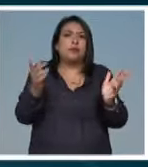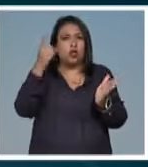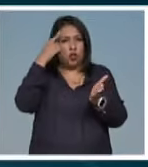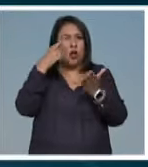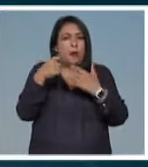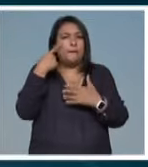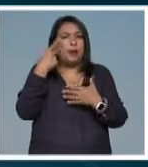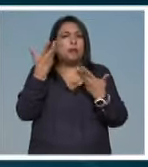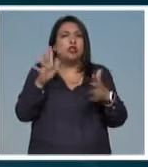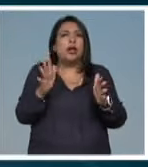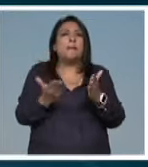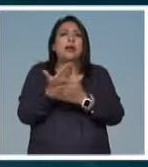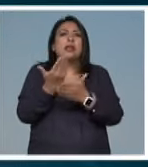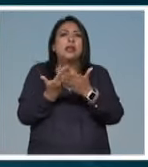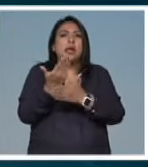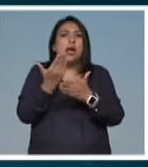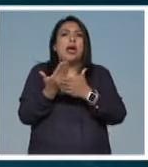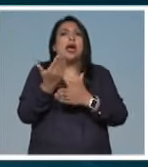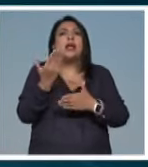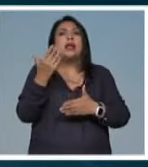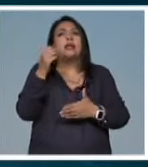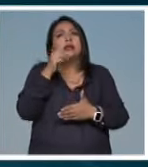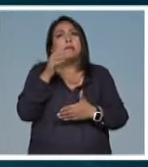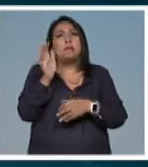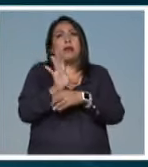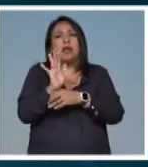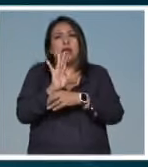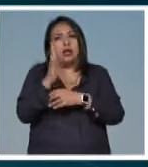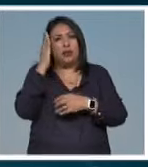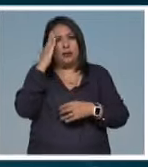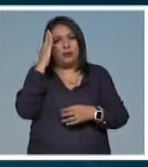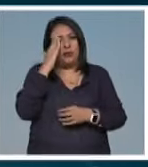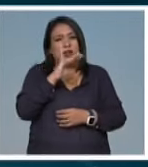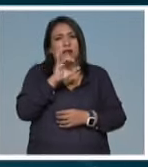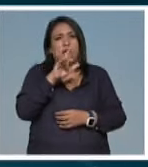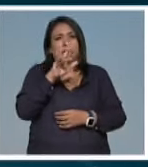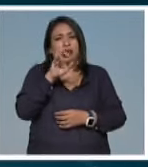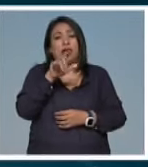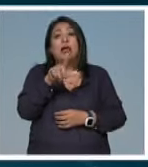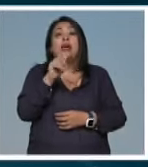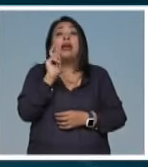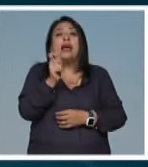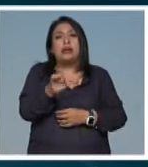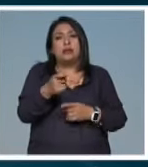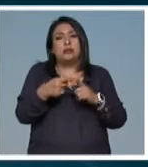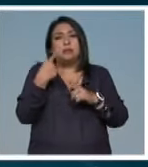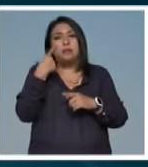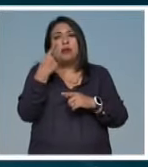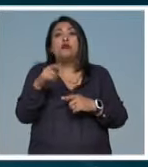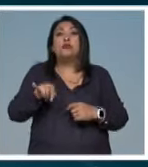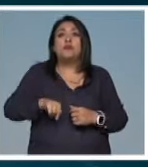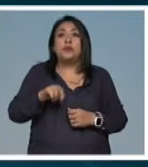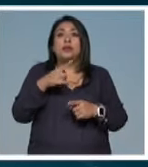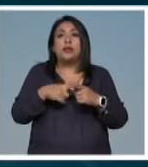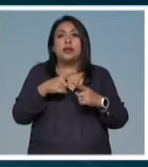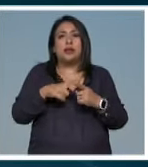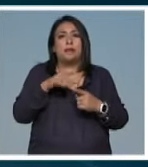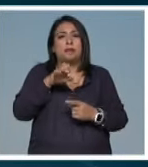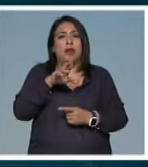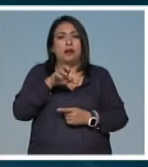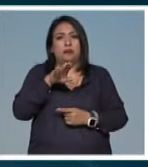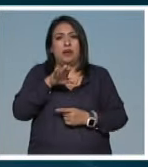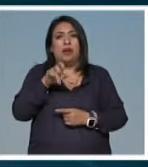ya la han visto, pero Todas las mañanas del mundo es una película protagonizada por Gérard Depardieu que retrata el interés de Marin